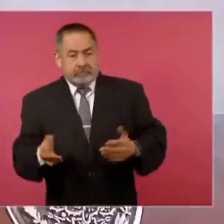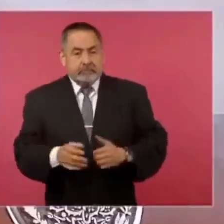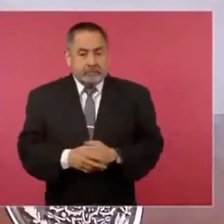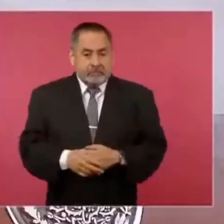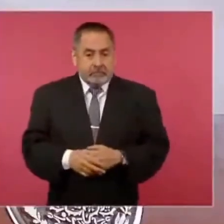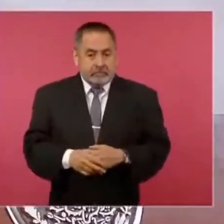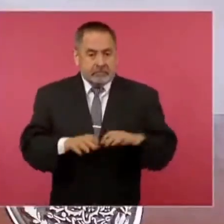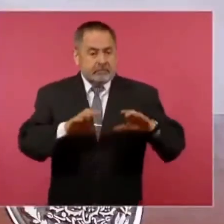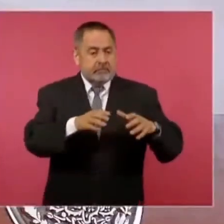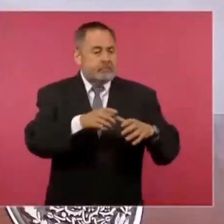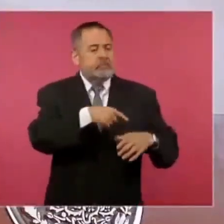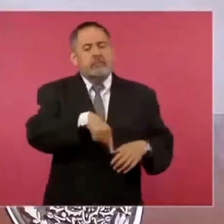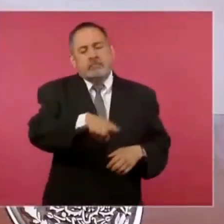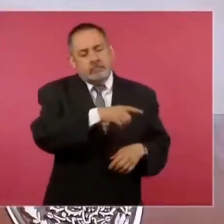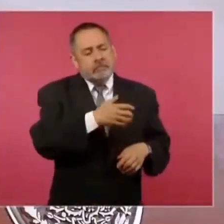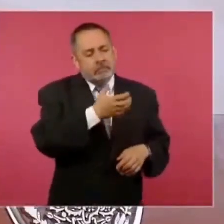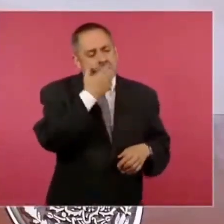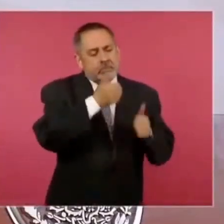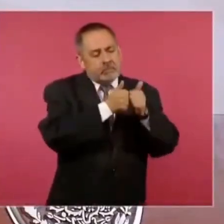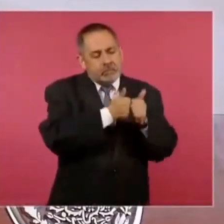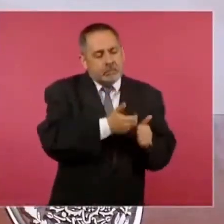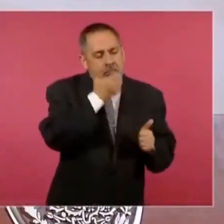del conservadurismo,